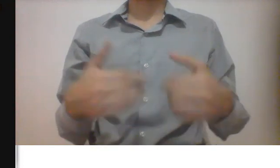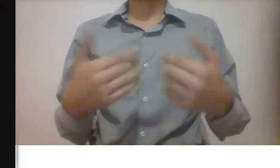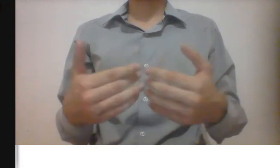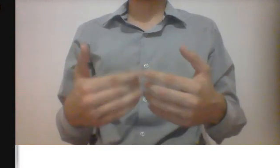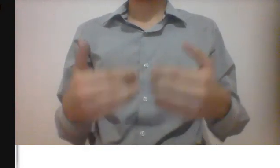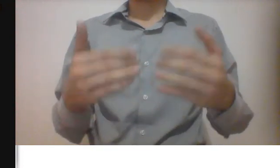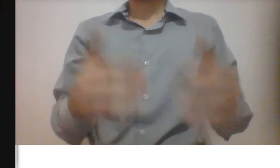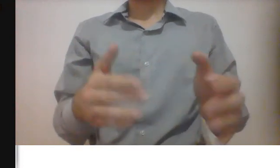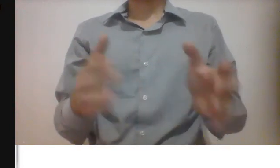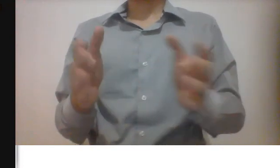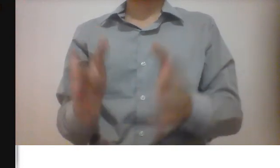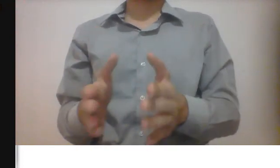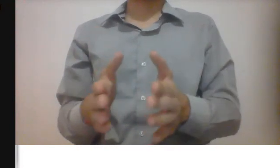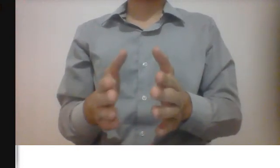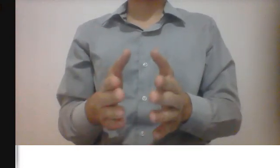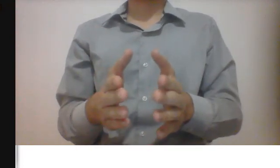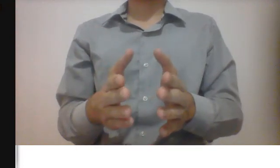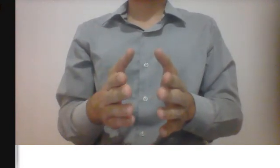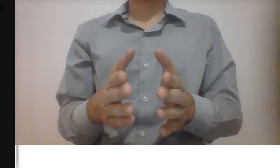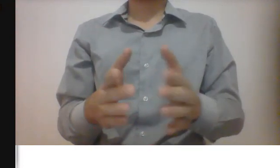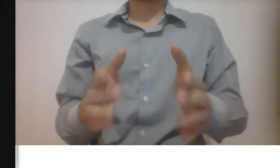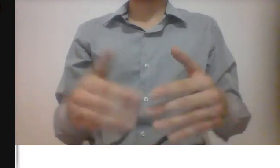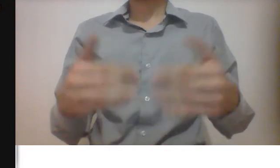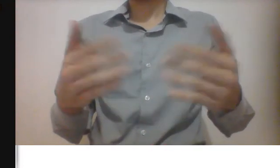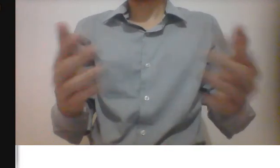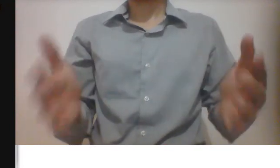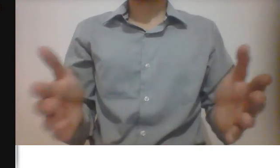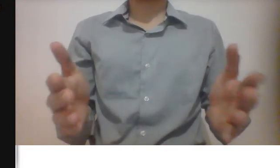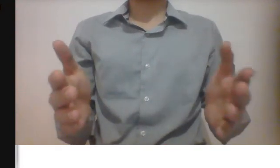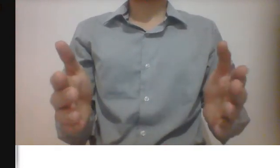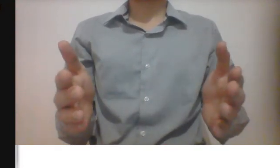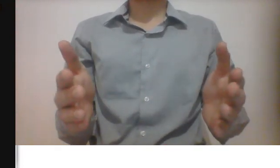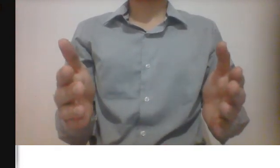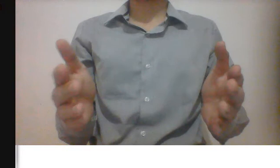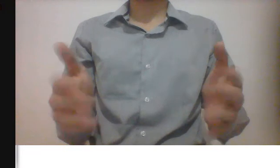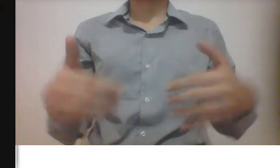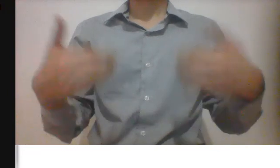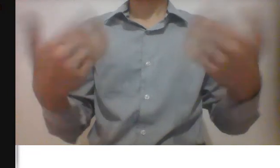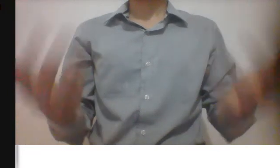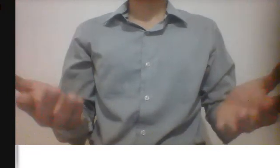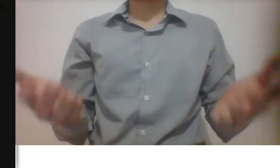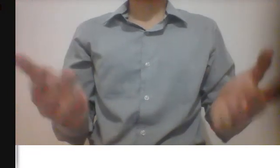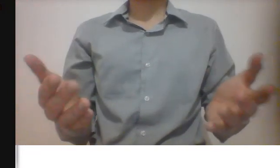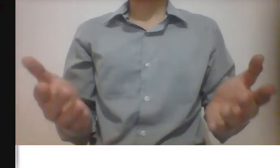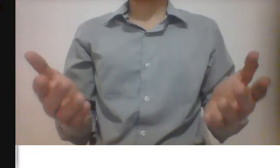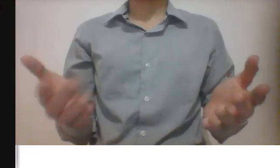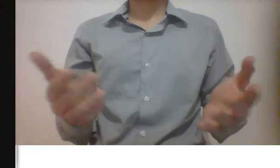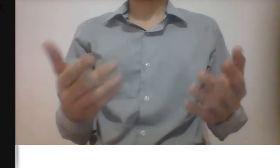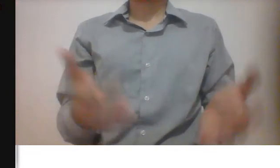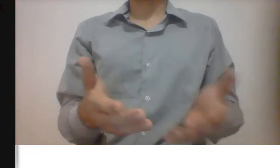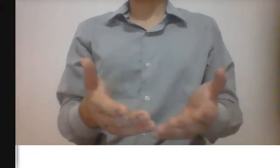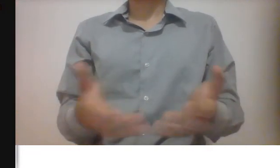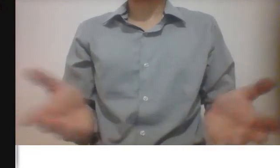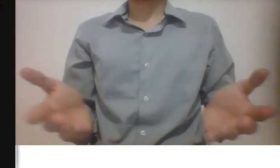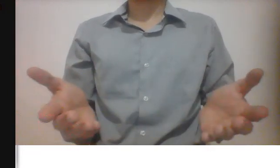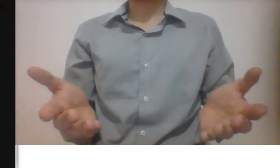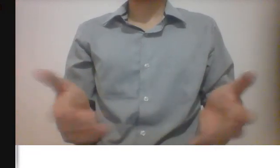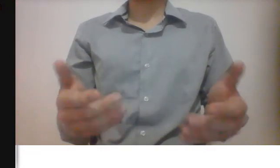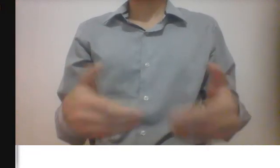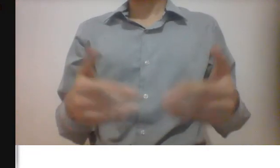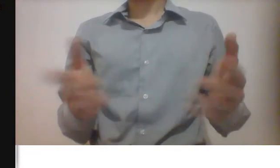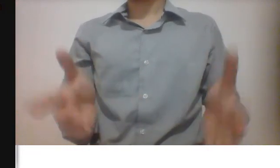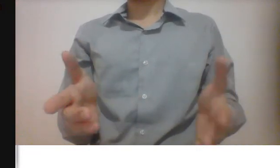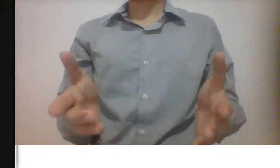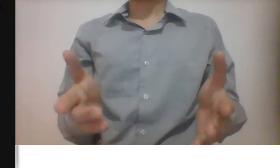no ganan mucho. De ahí es donde también tenemos que considerar, y eso es lo que no les agrada a muchas personas. Por eso incluso salió el movimiento Sí por